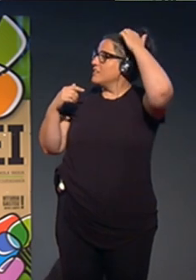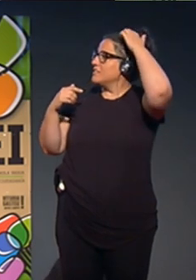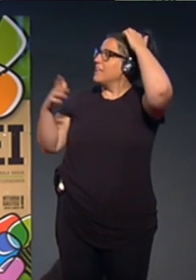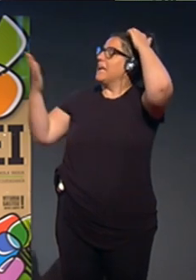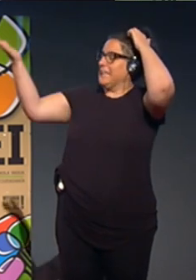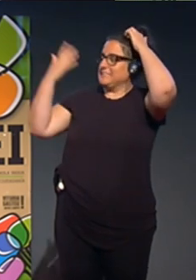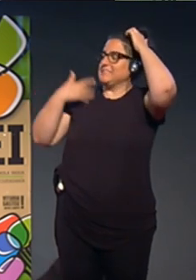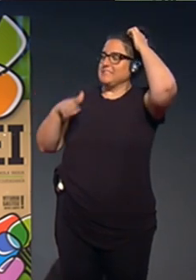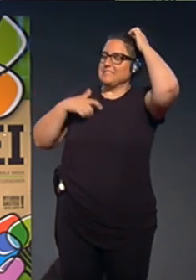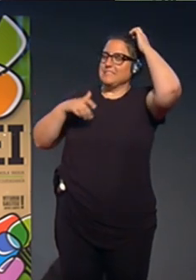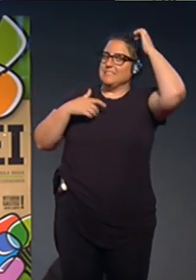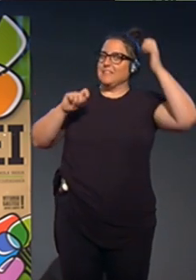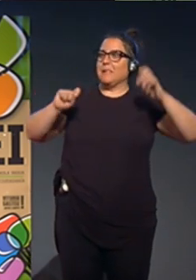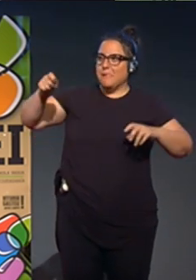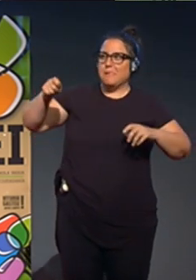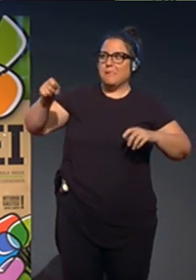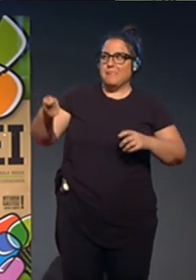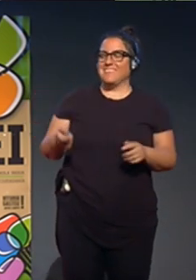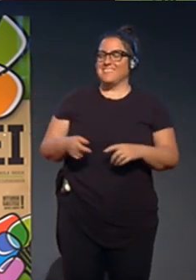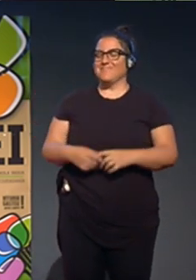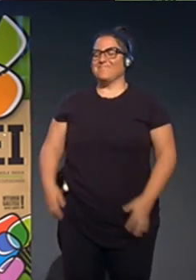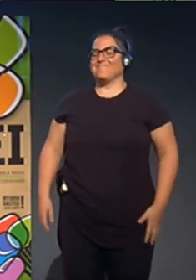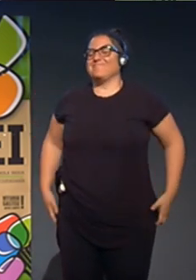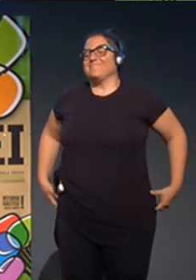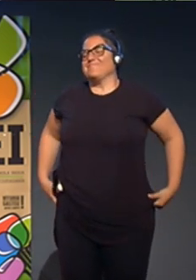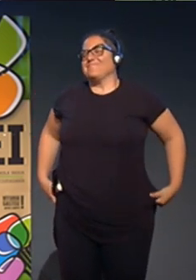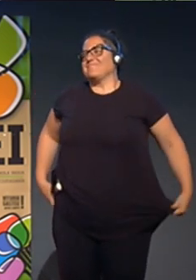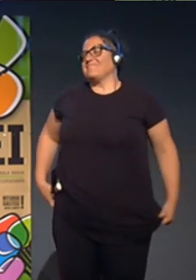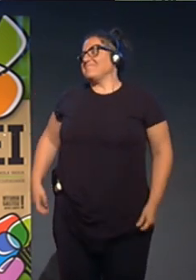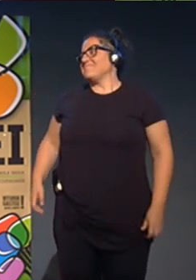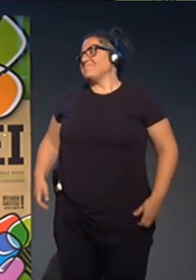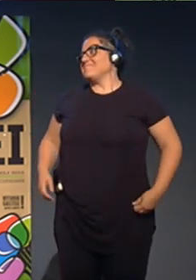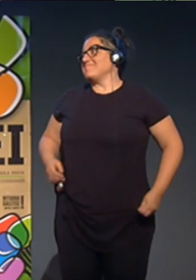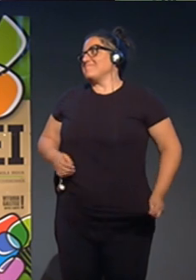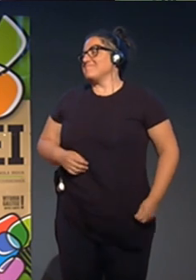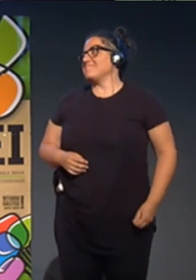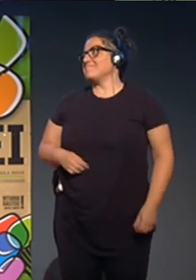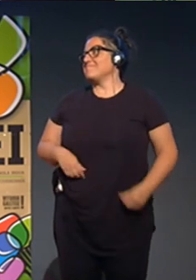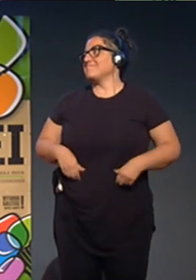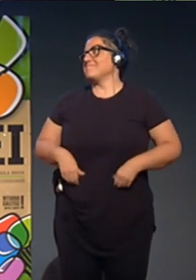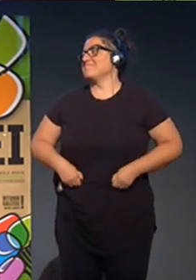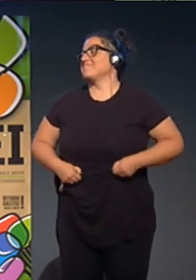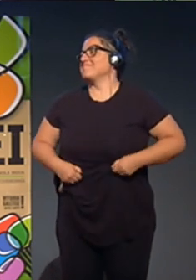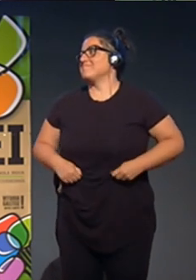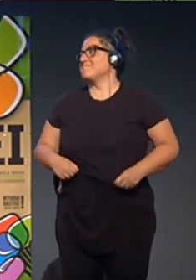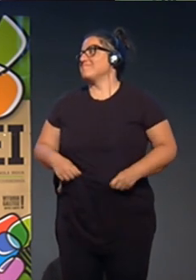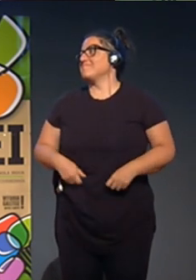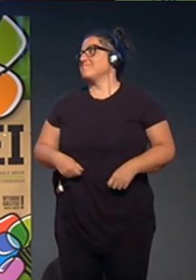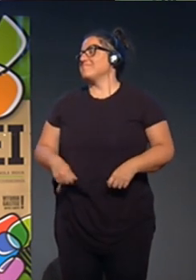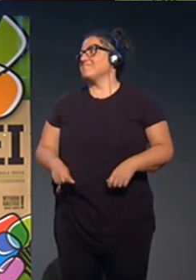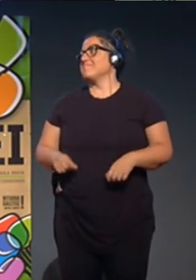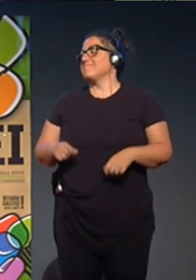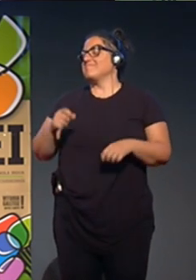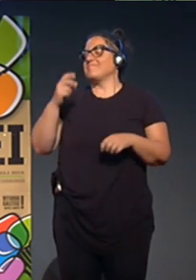ahora venga Hay que apretar eh dos cosillas eh un poco que me han venido aela pluma